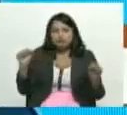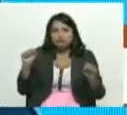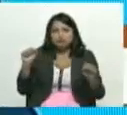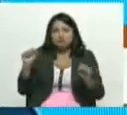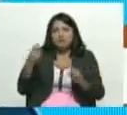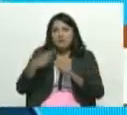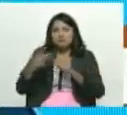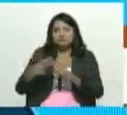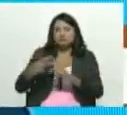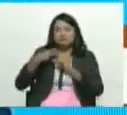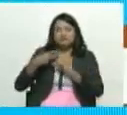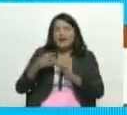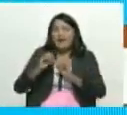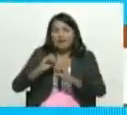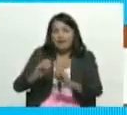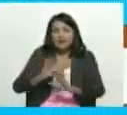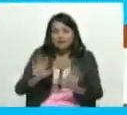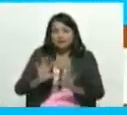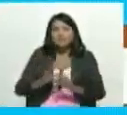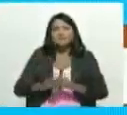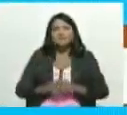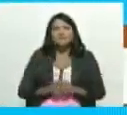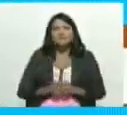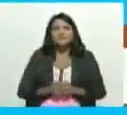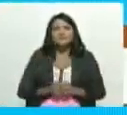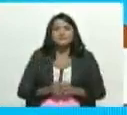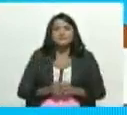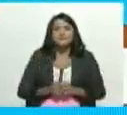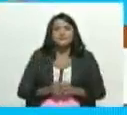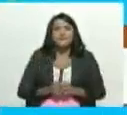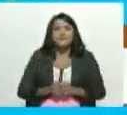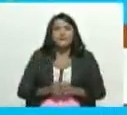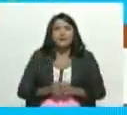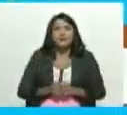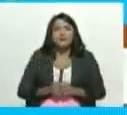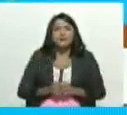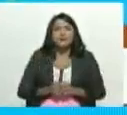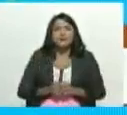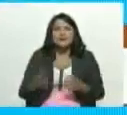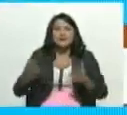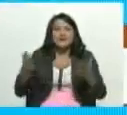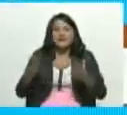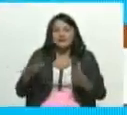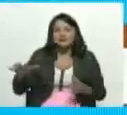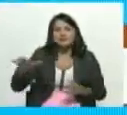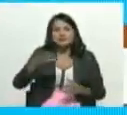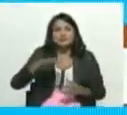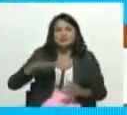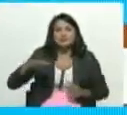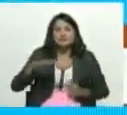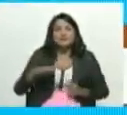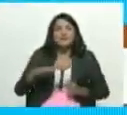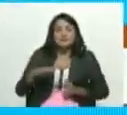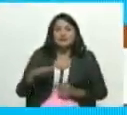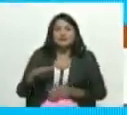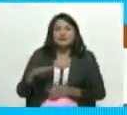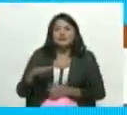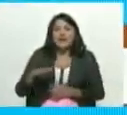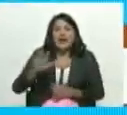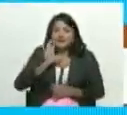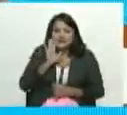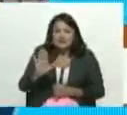no pueden precisamente corroer y es el etos de un de un pueblo es la condición de ser de